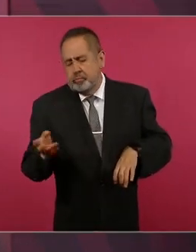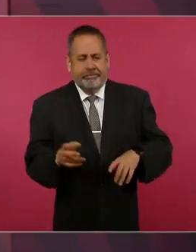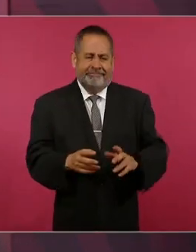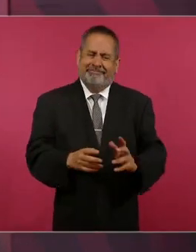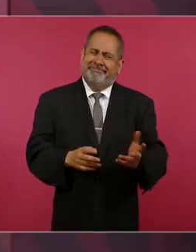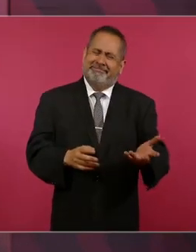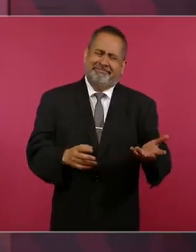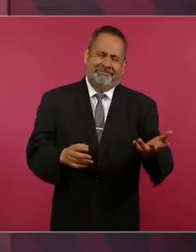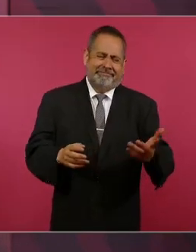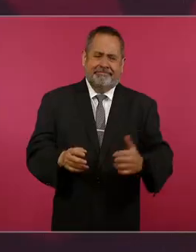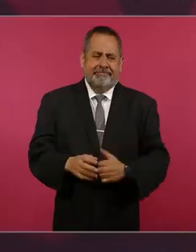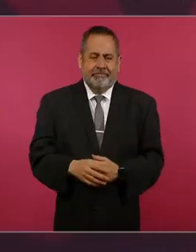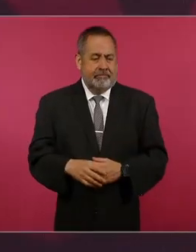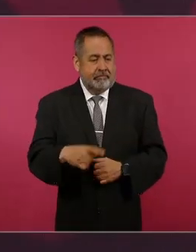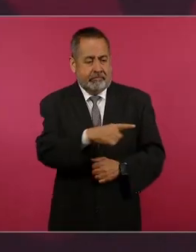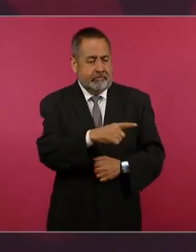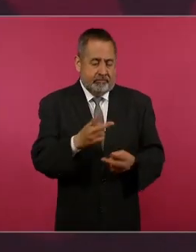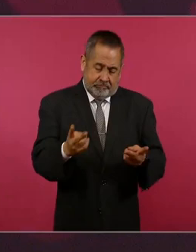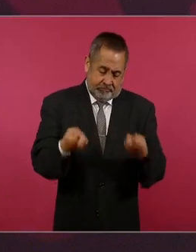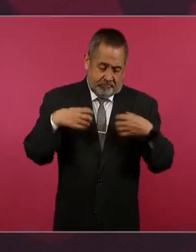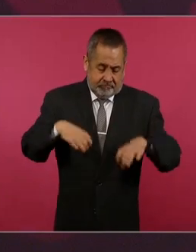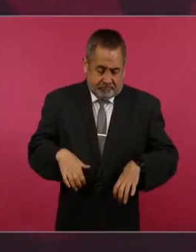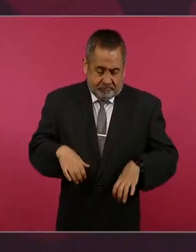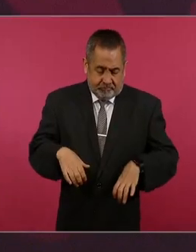Y estos roban y no saben,